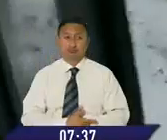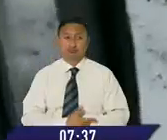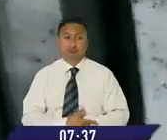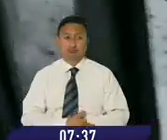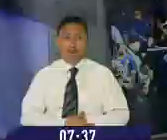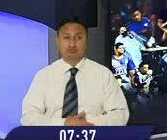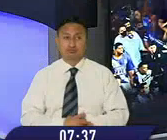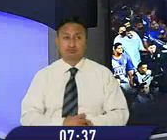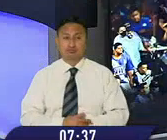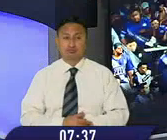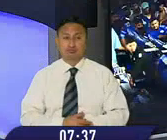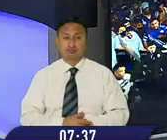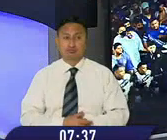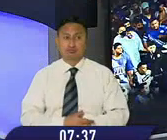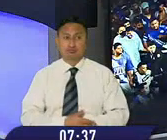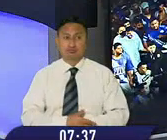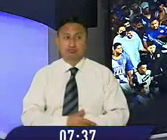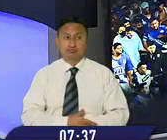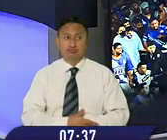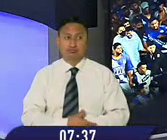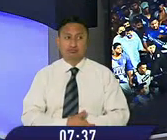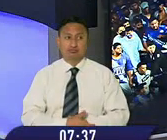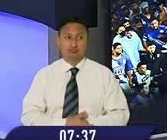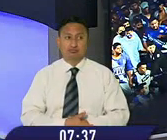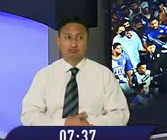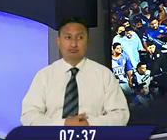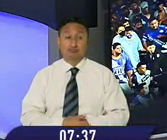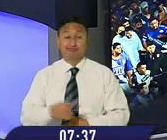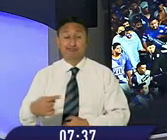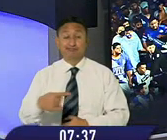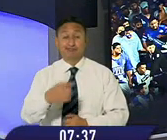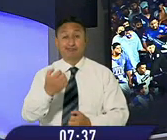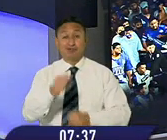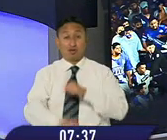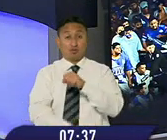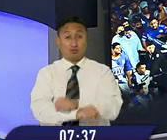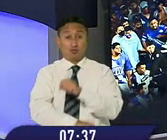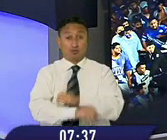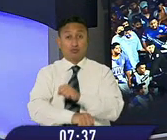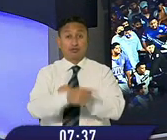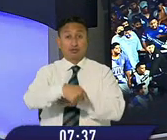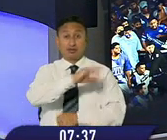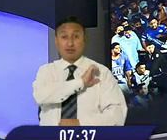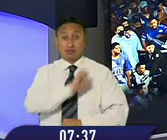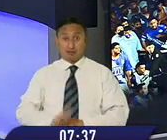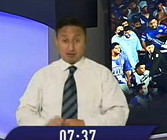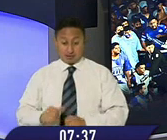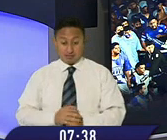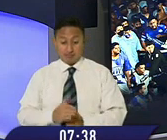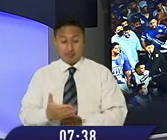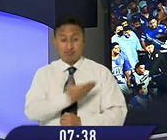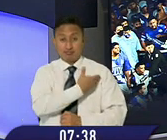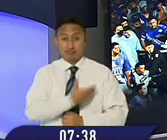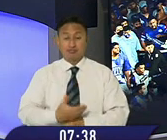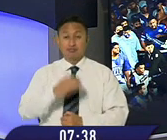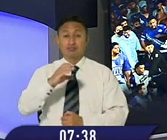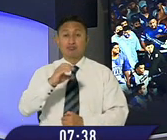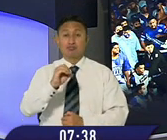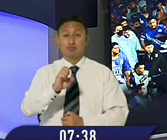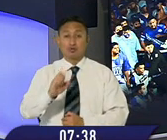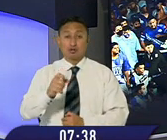Terán. Y ante los incidentes durante el Clásico del Astillero, el presidente del COE Nacional informó que el Club